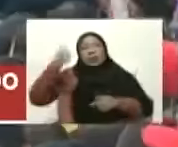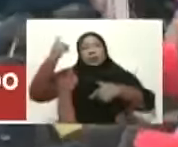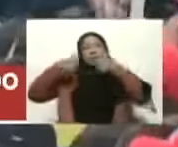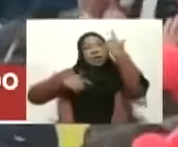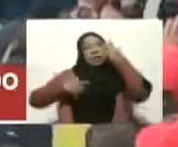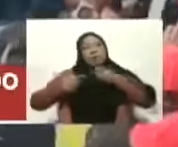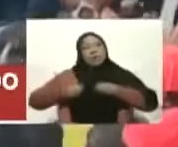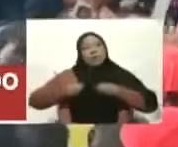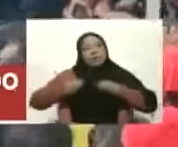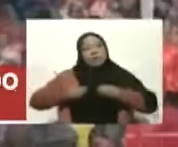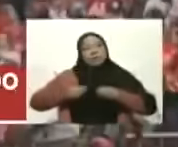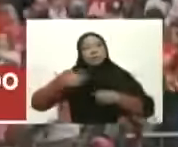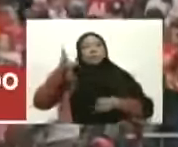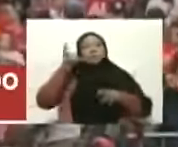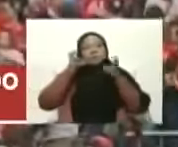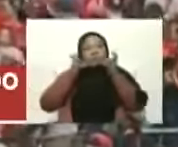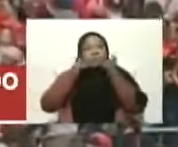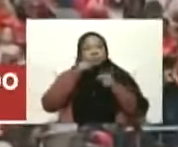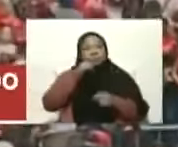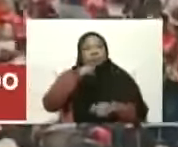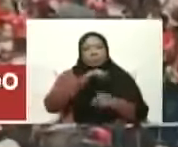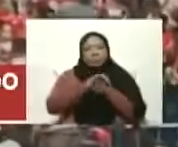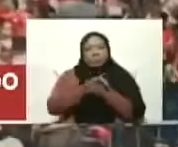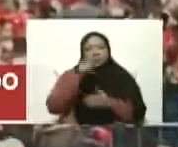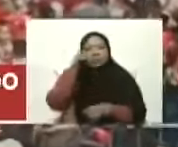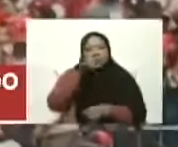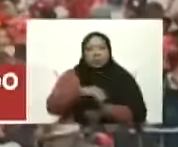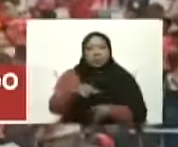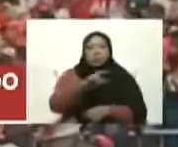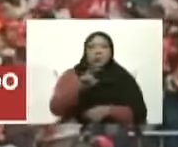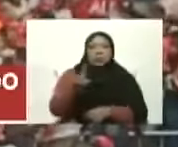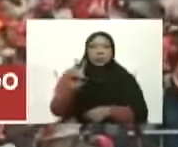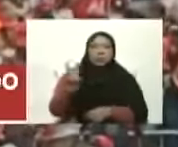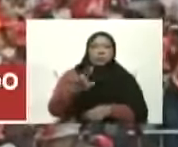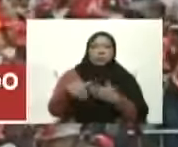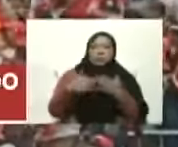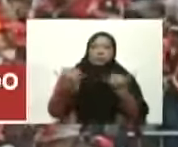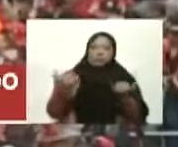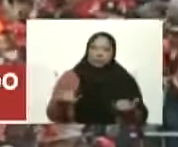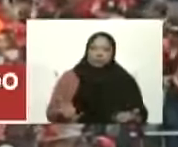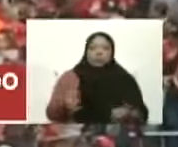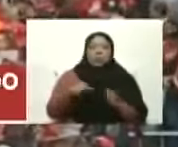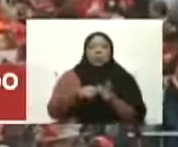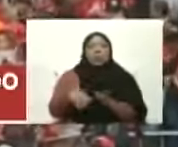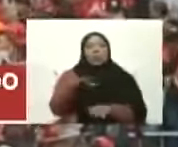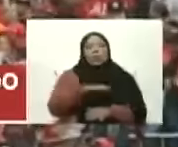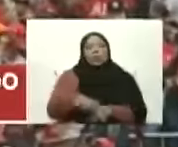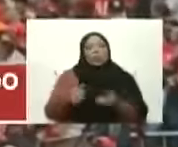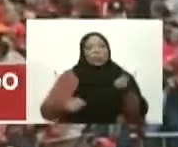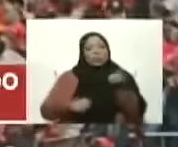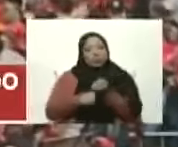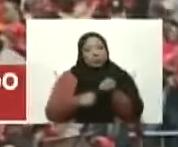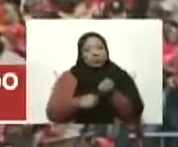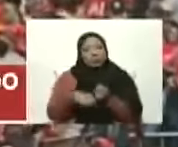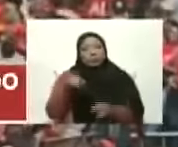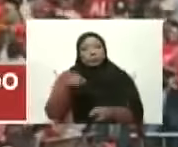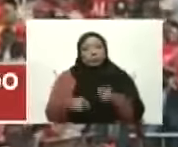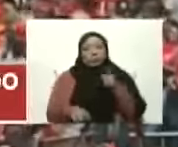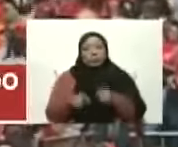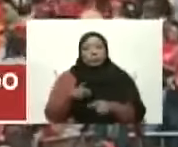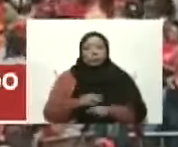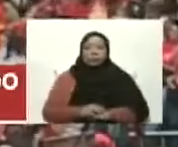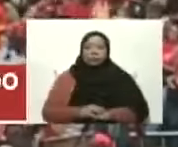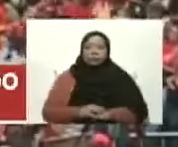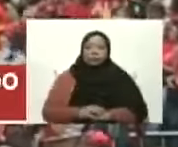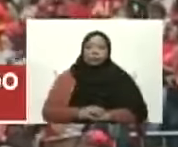Bien, han escuchado pues la impresión del pueblo venezolano, donde respaldan pues a